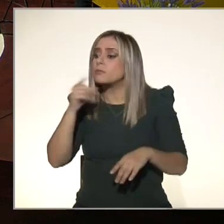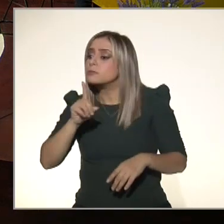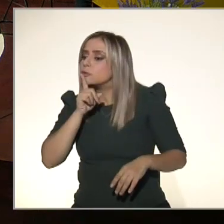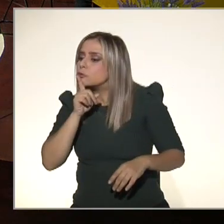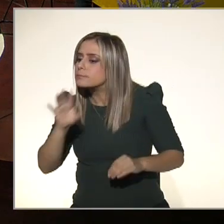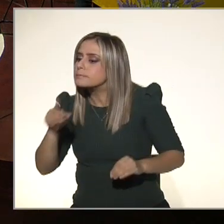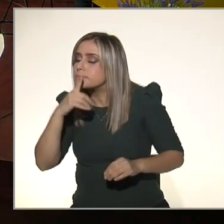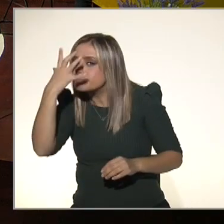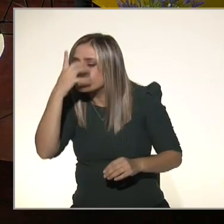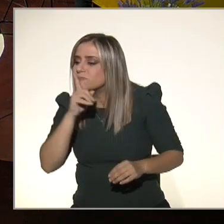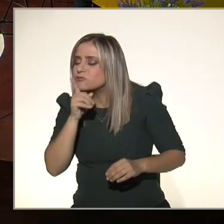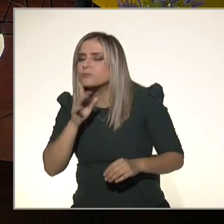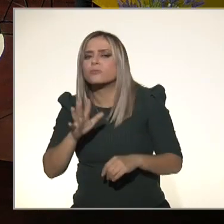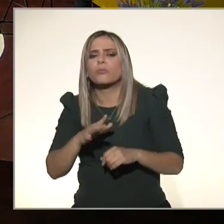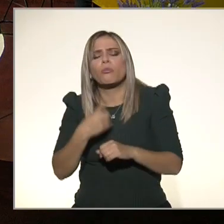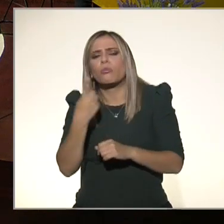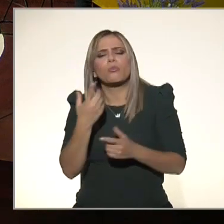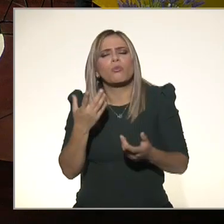público que nos está viendo?